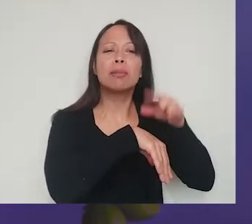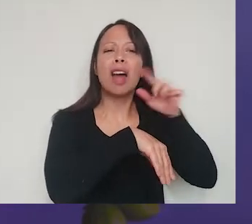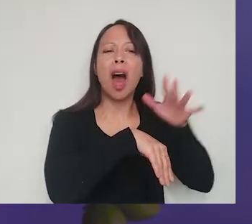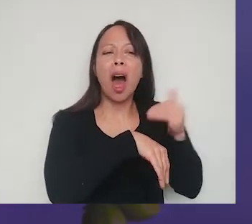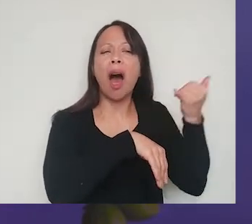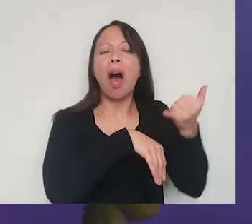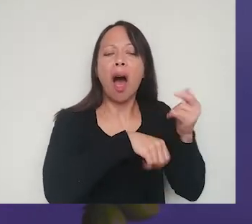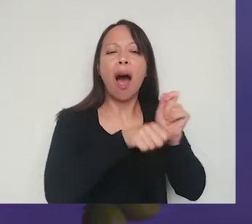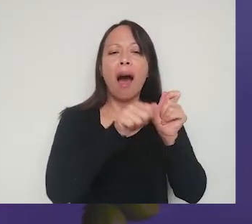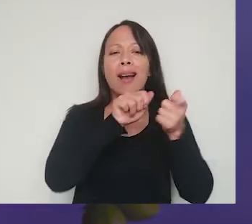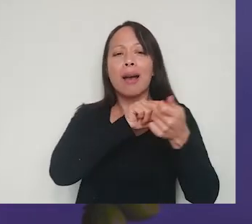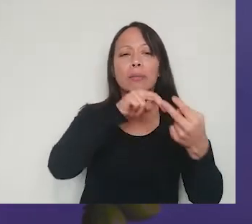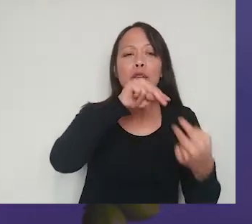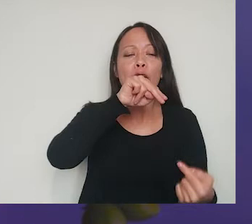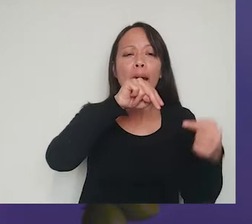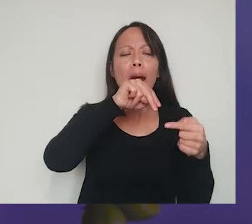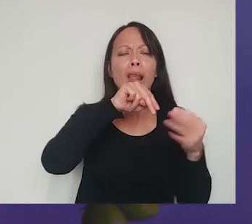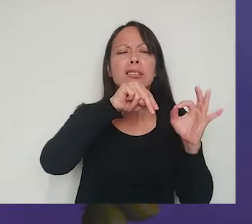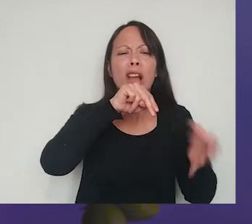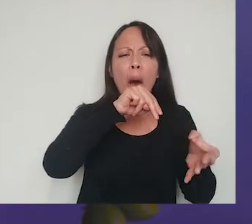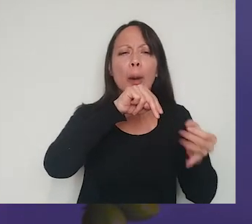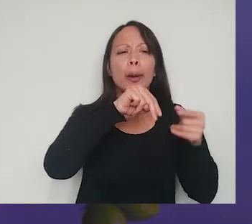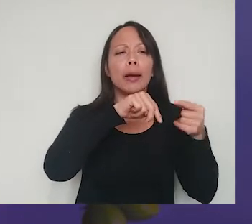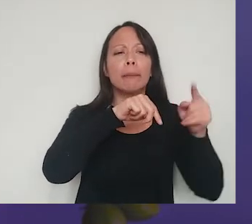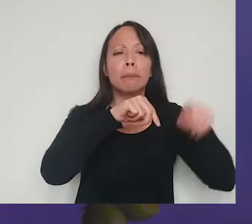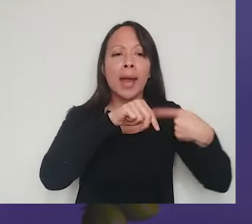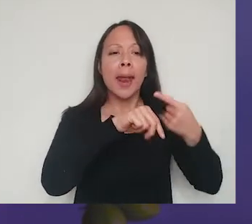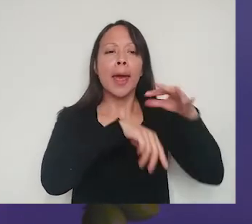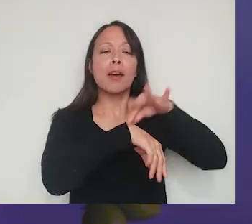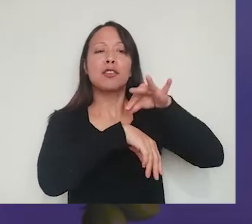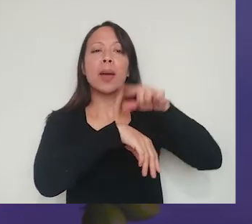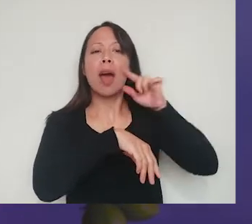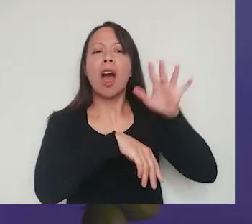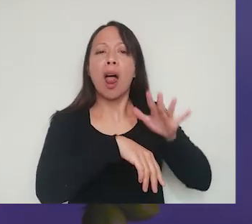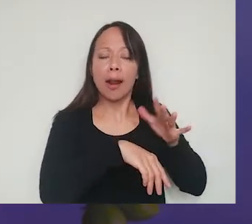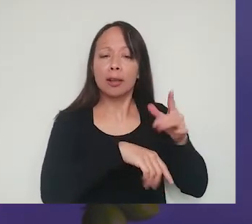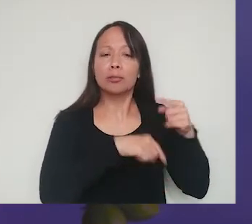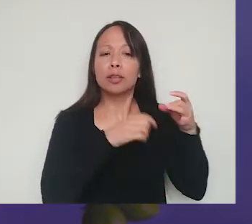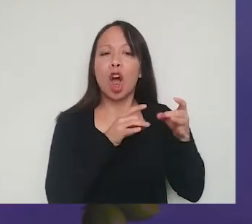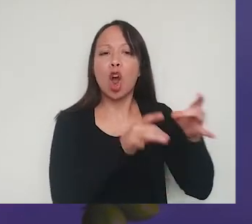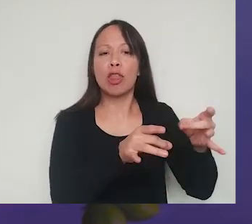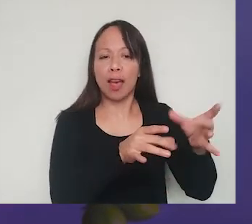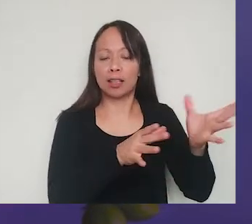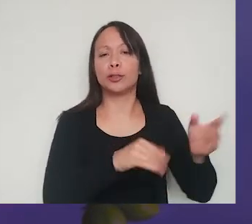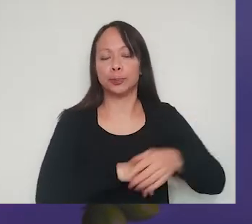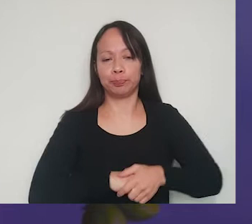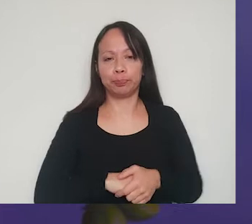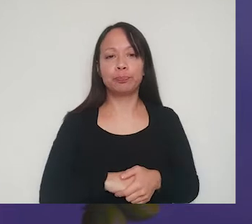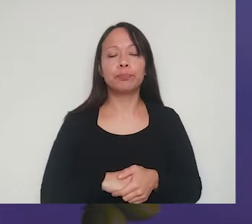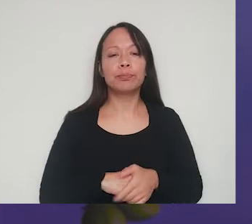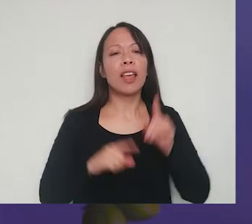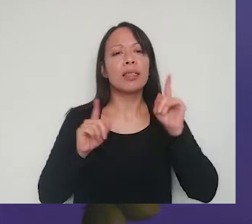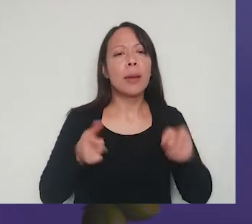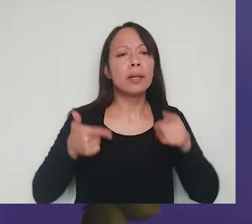poder determinar si tienen alguna mutación genética que pueda derivar en una enfermedad genética hereditaria que la puedan transmitir. Pero